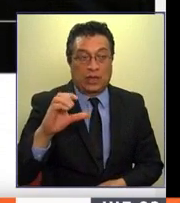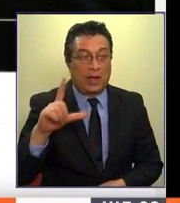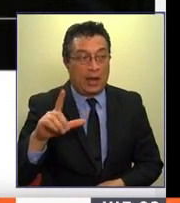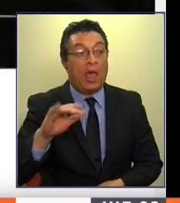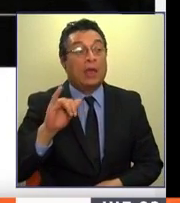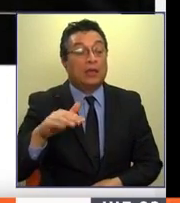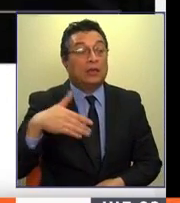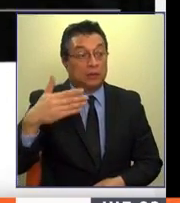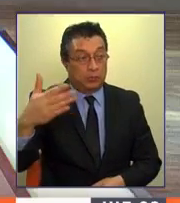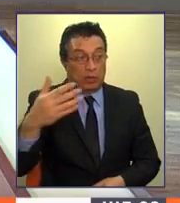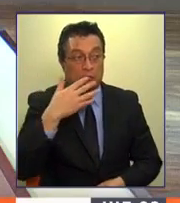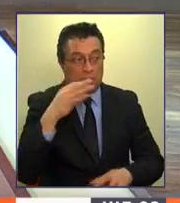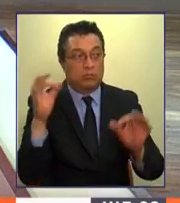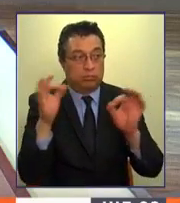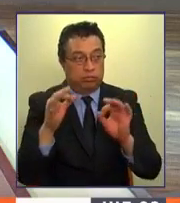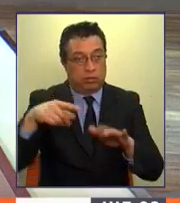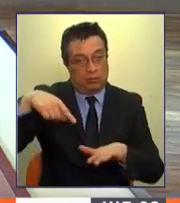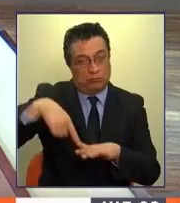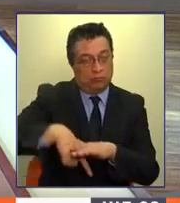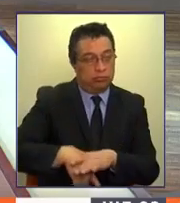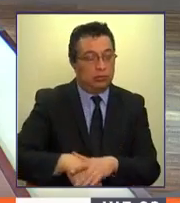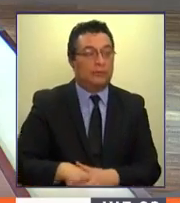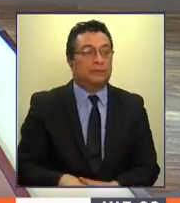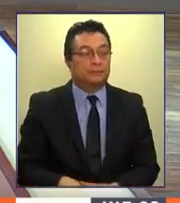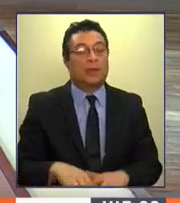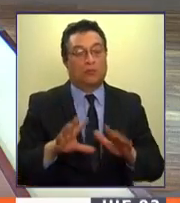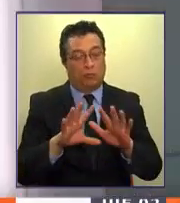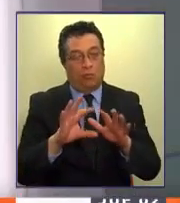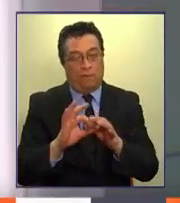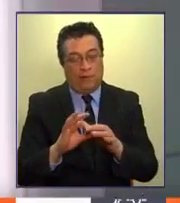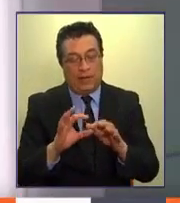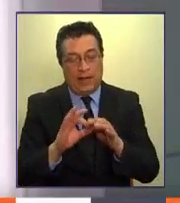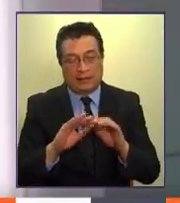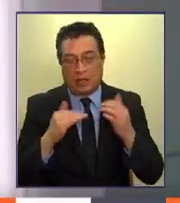ediciones de Tele 13. Muy bien, Natalia, muchas gracias por todo. Muy buenas noches. Buenas noches.